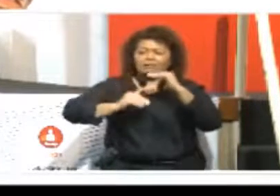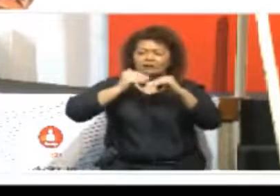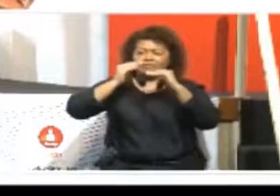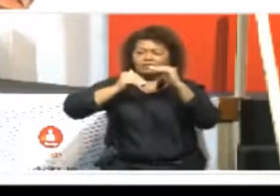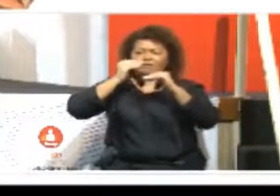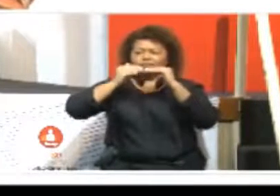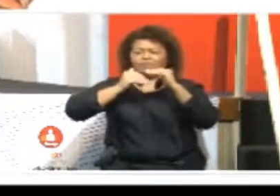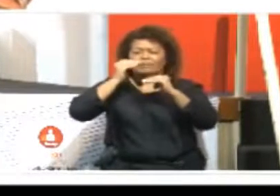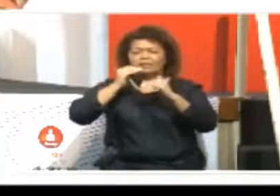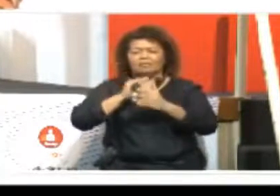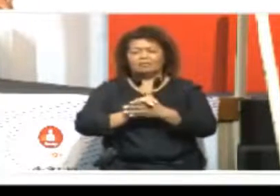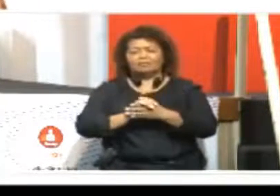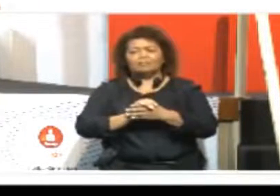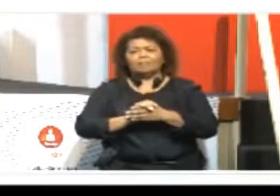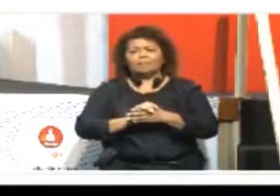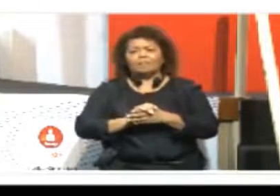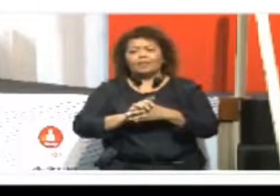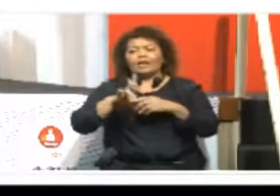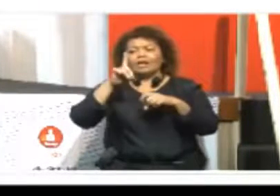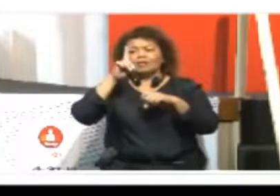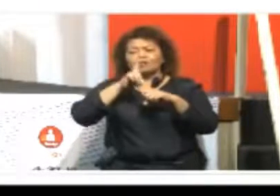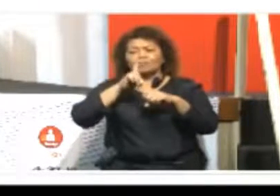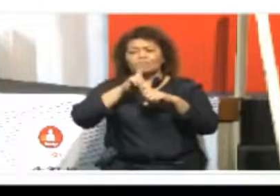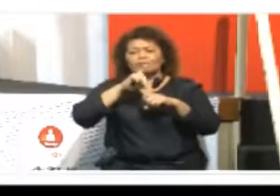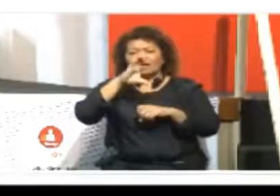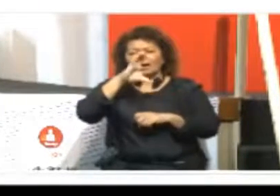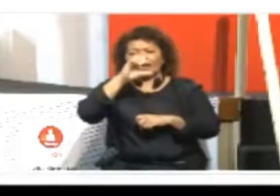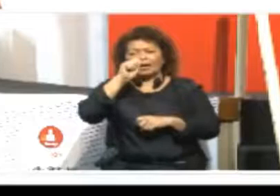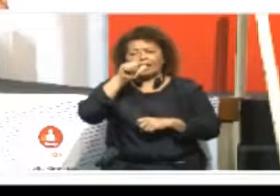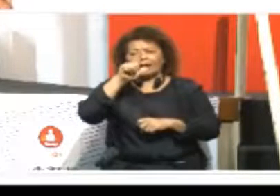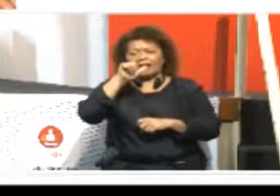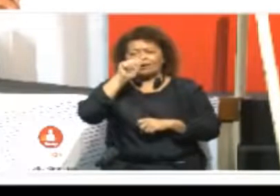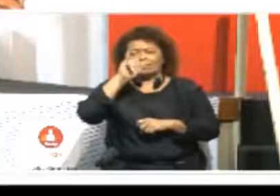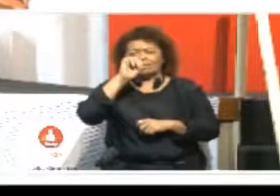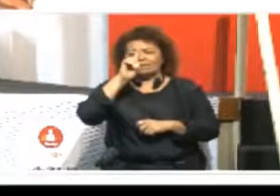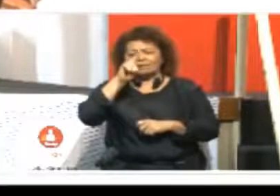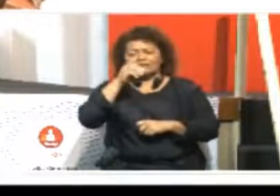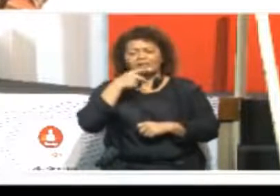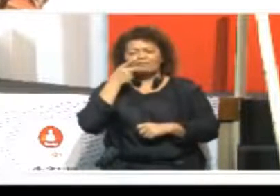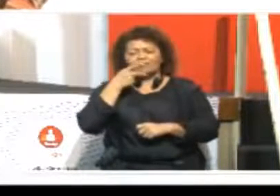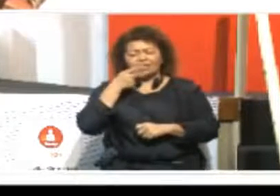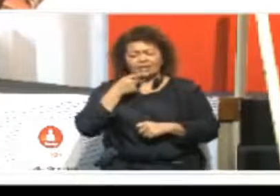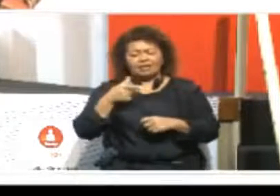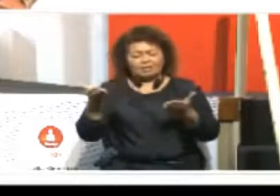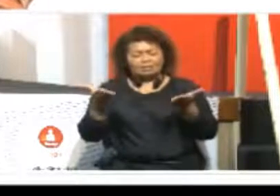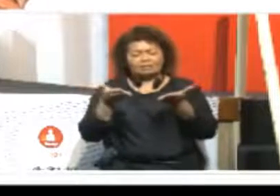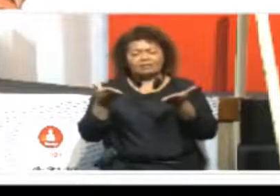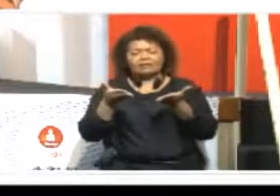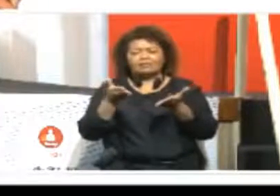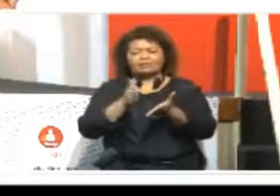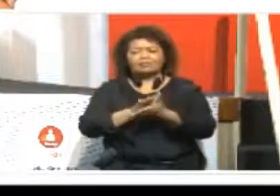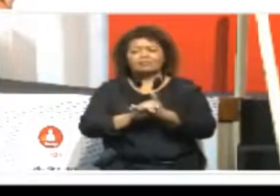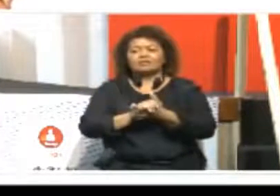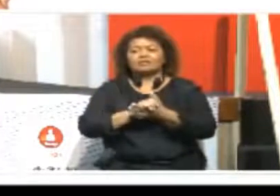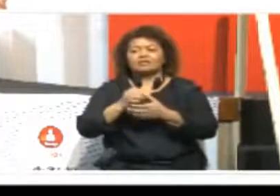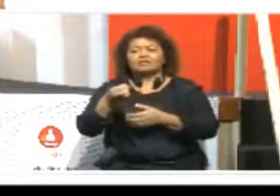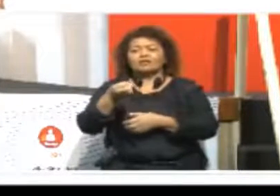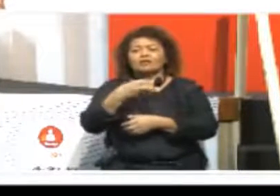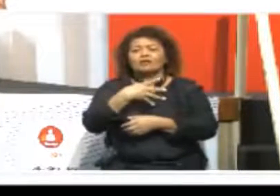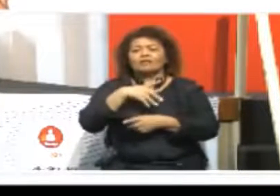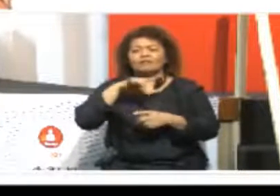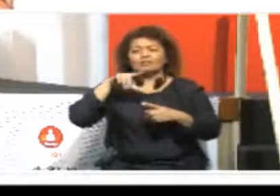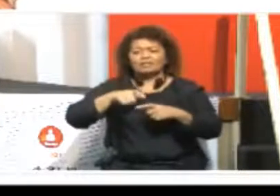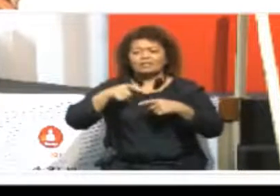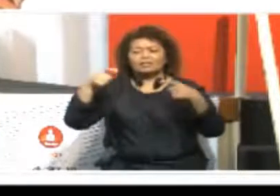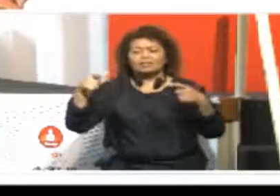eficaz. A doutora Cláudia Avellaneda, que nos falará em seguida, nos encontra diante de novos e grandes